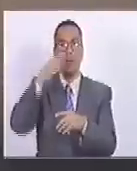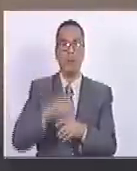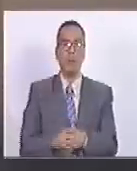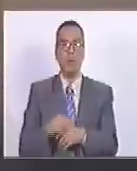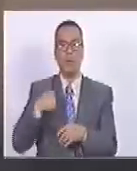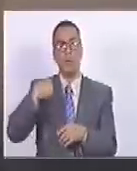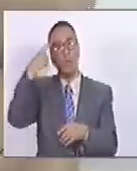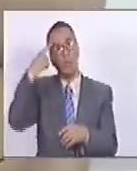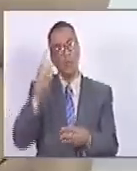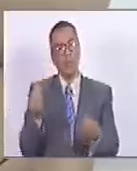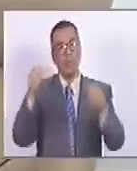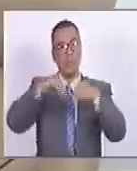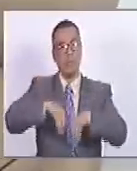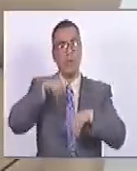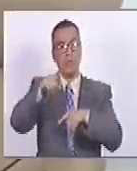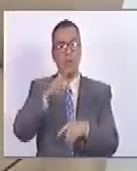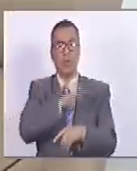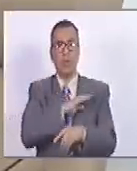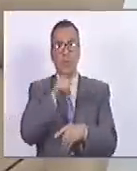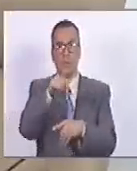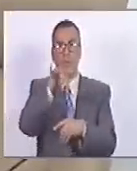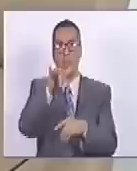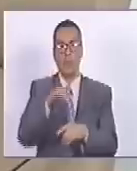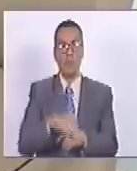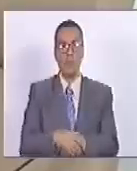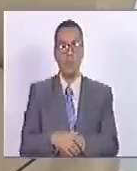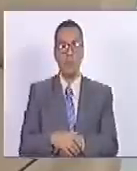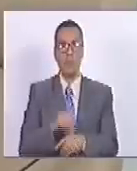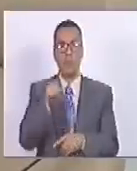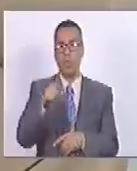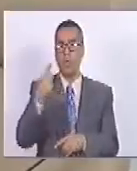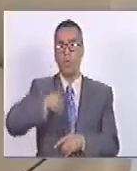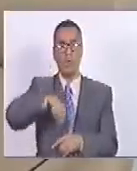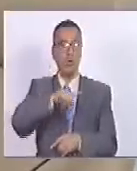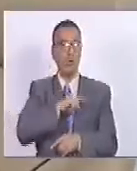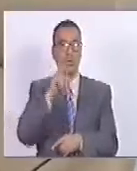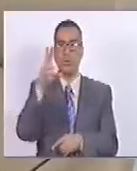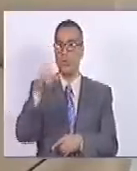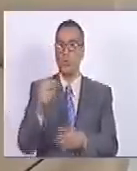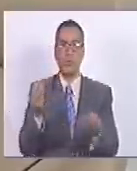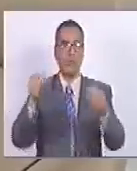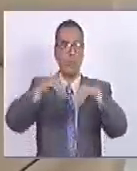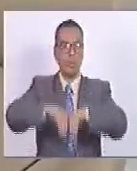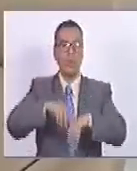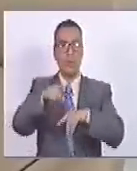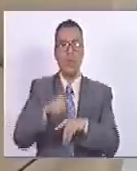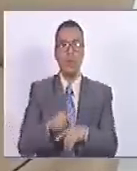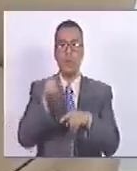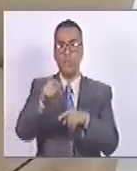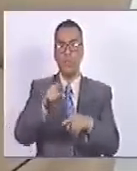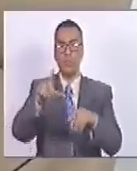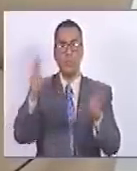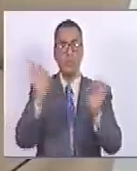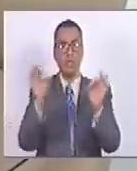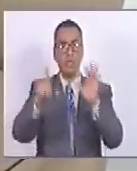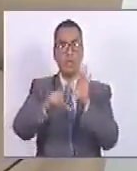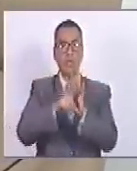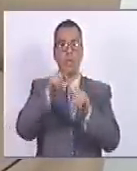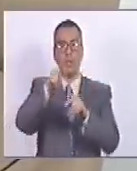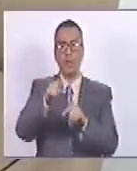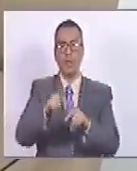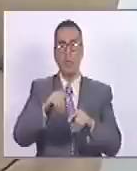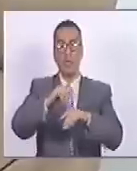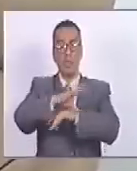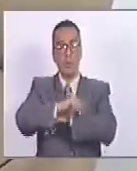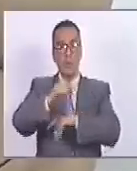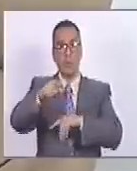Bueno, si está de acuerdo, eso es cosa suya. Aquí nosotros no estamos de acuerdo. Aquí eso es ilegal. Aquí eso es un